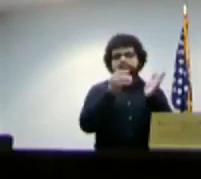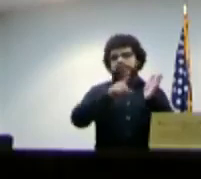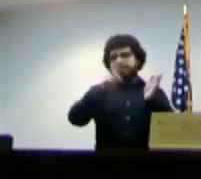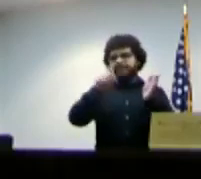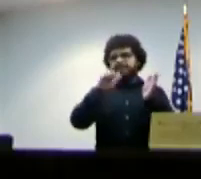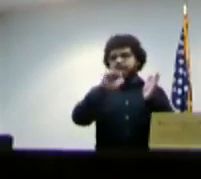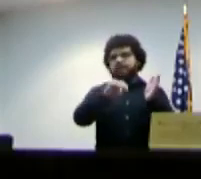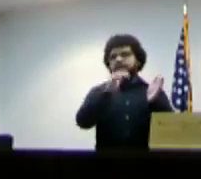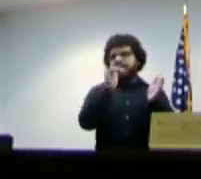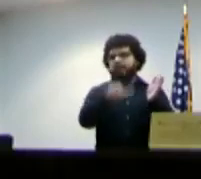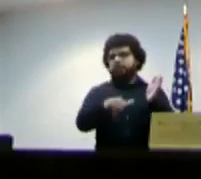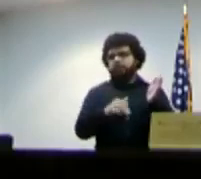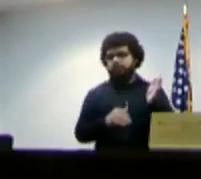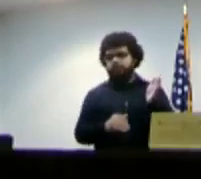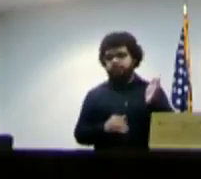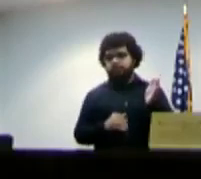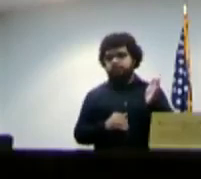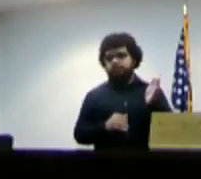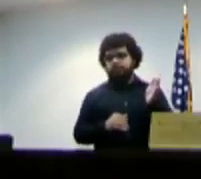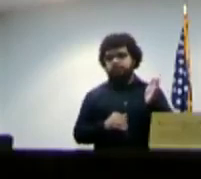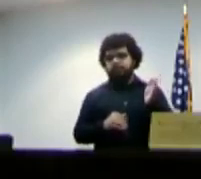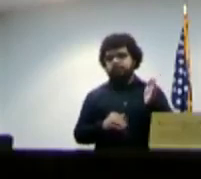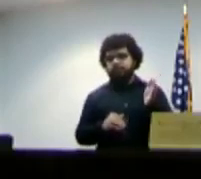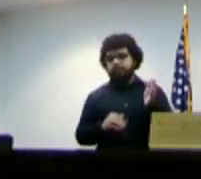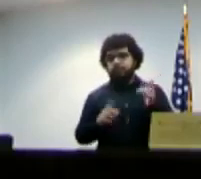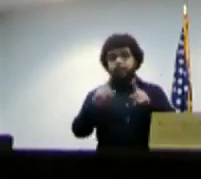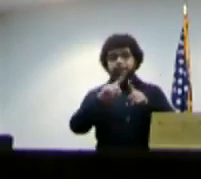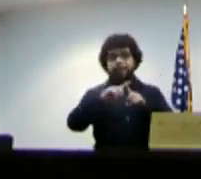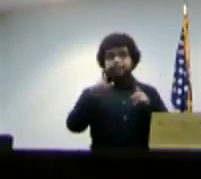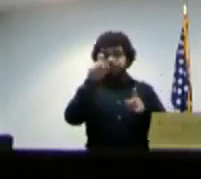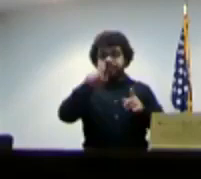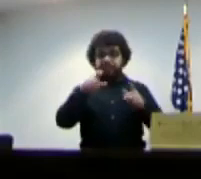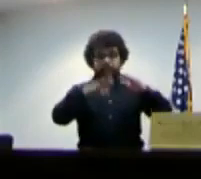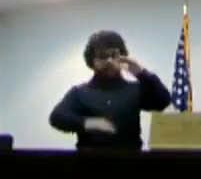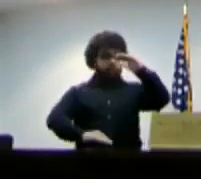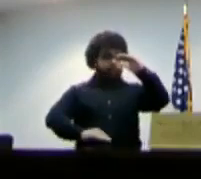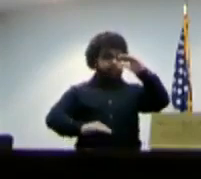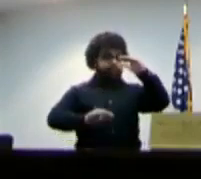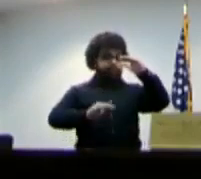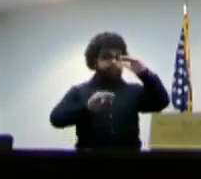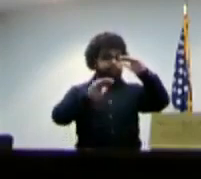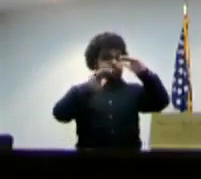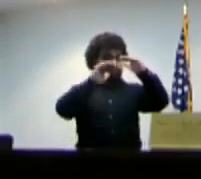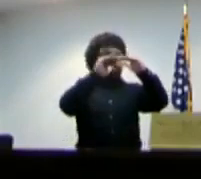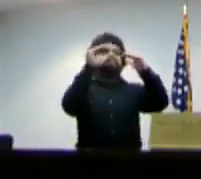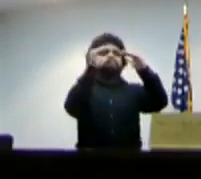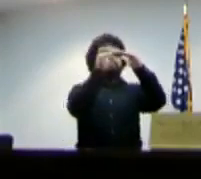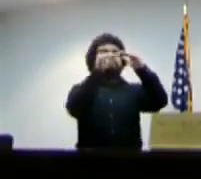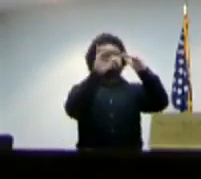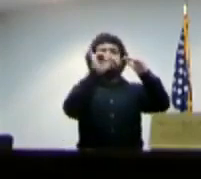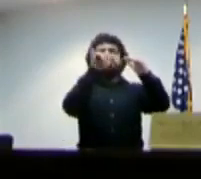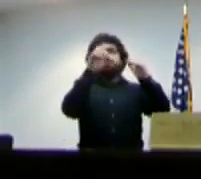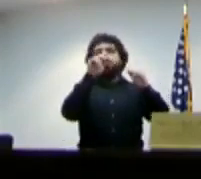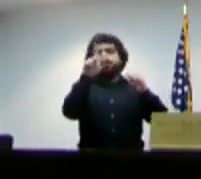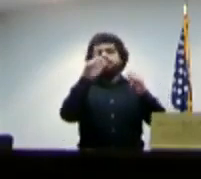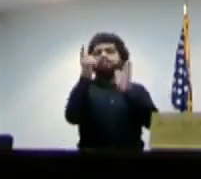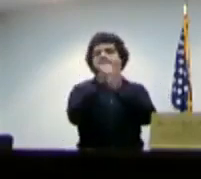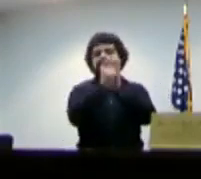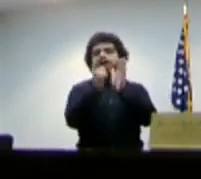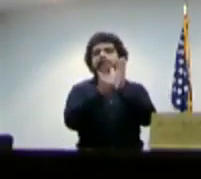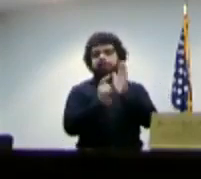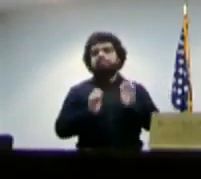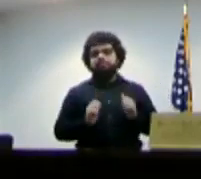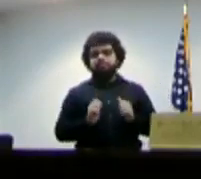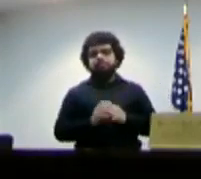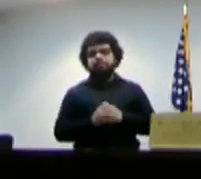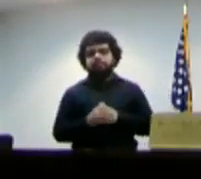los penalizan, pero ellos tienen que llegar a sus niveles donde entran en cumplimiento. y ellos operan, y siendo las